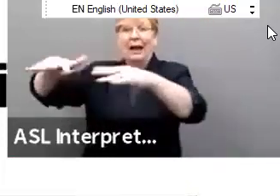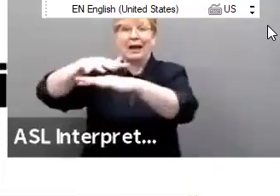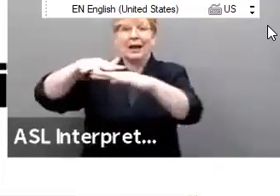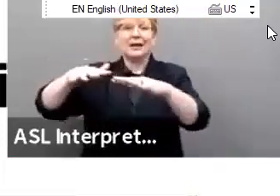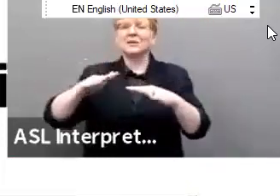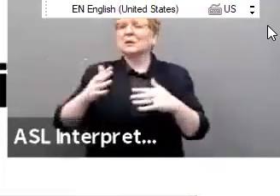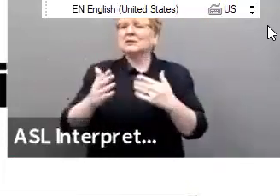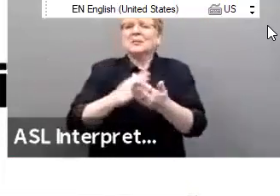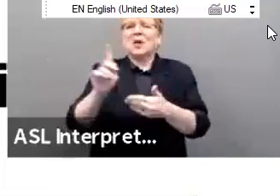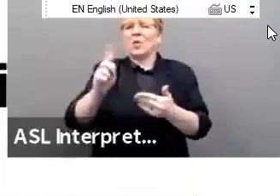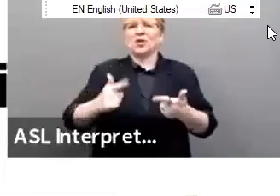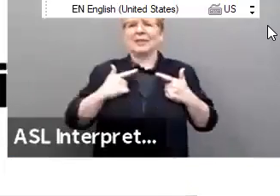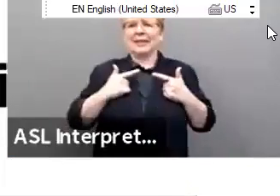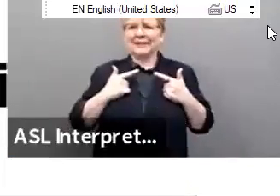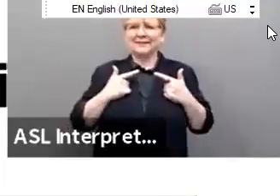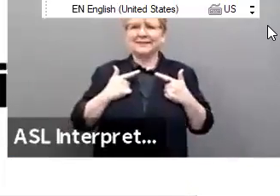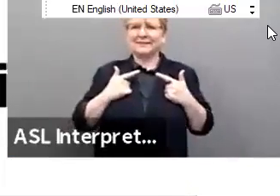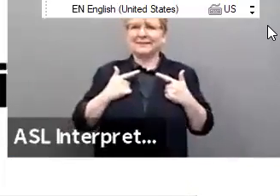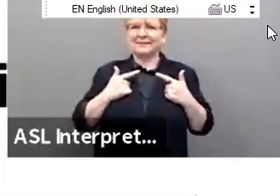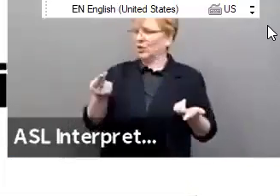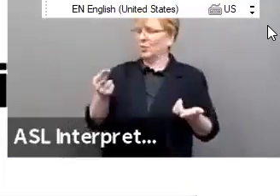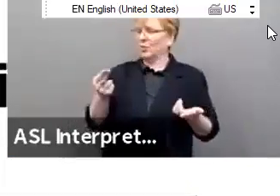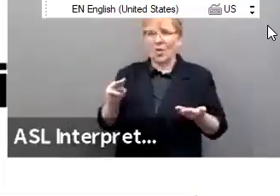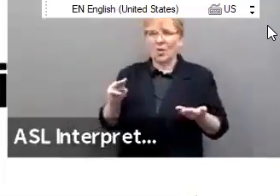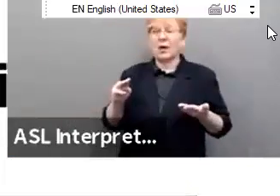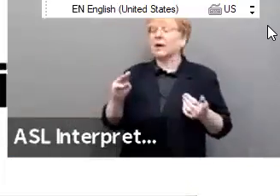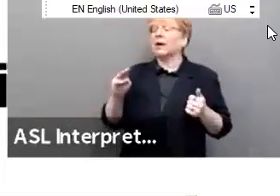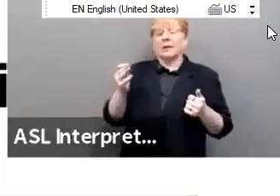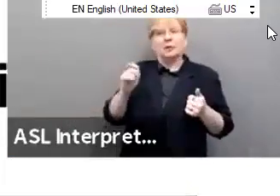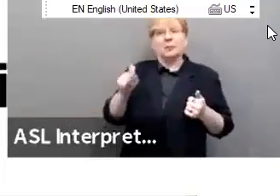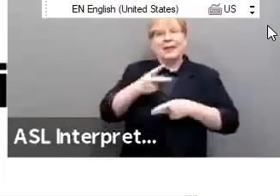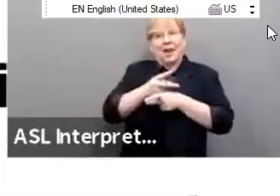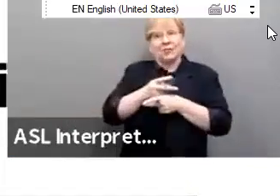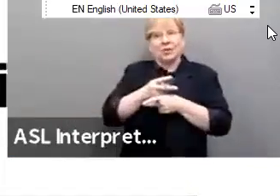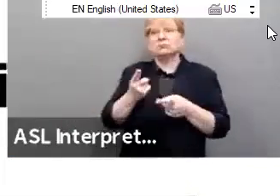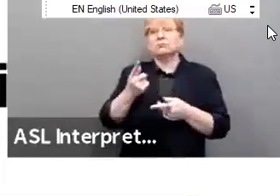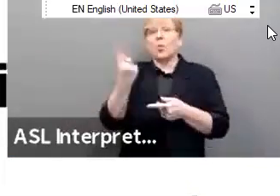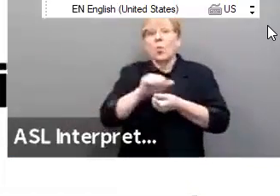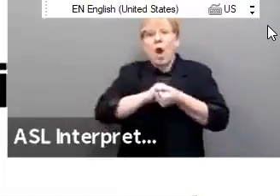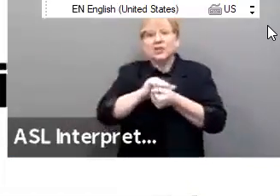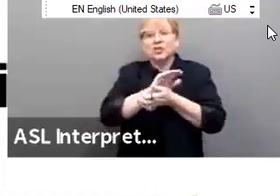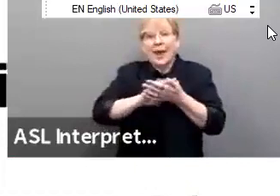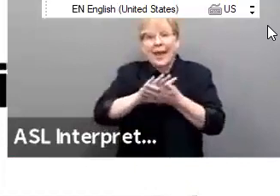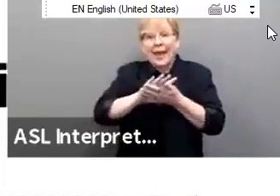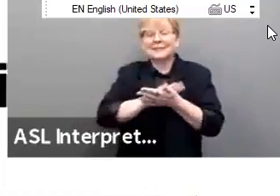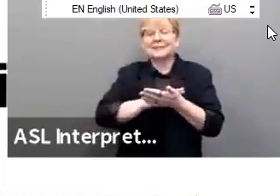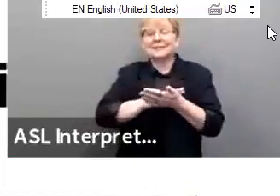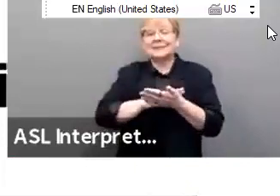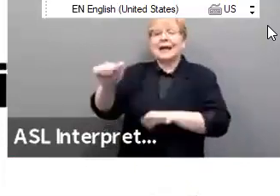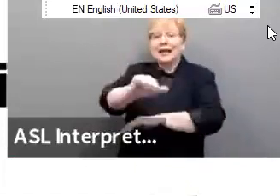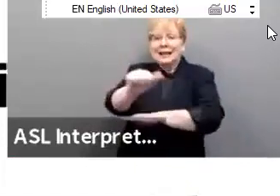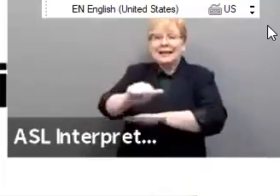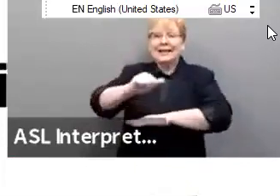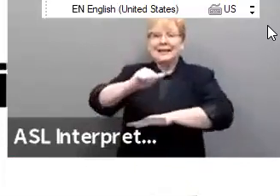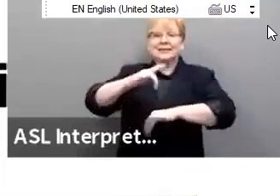es que se está evitando que se contagien. La siguiente, la variante se propaga